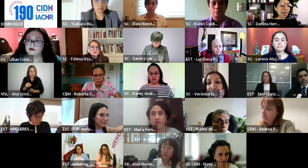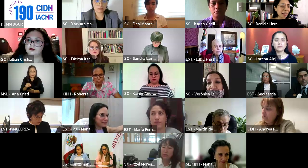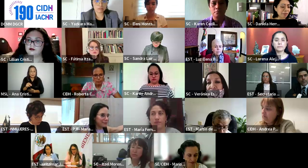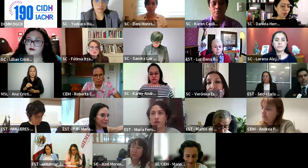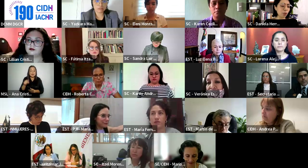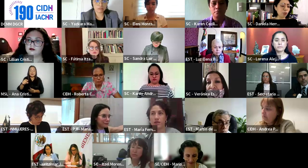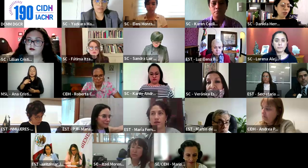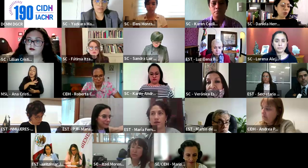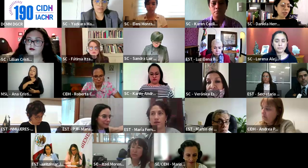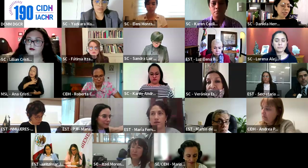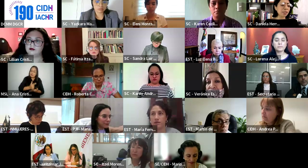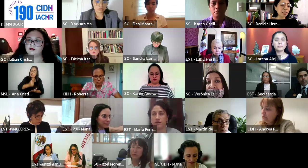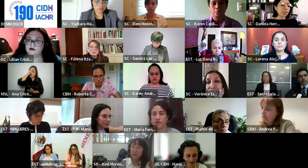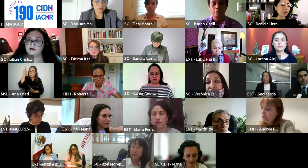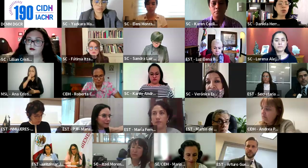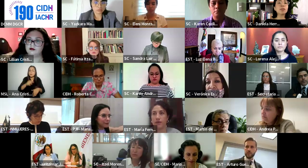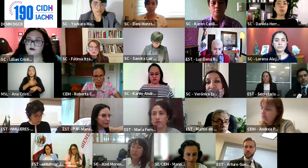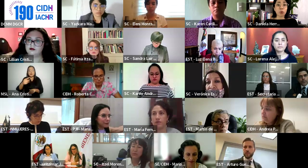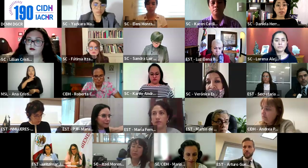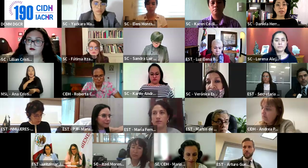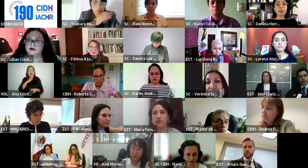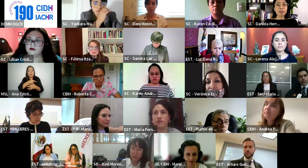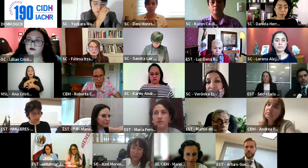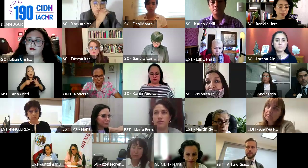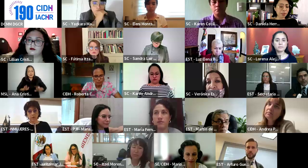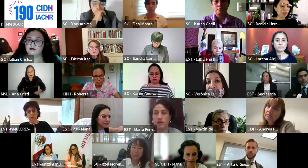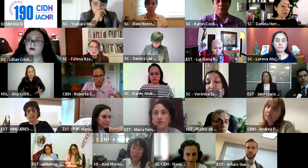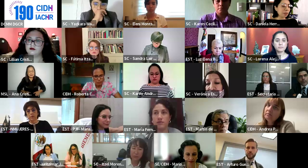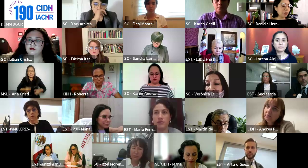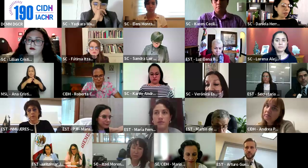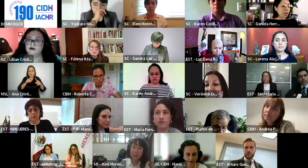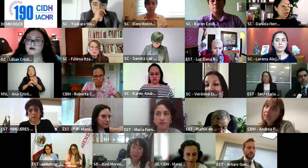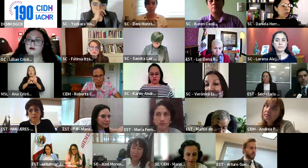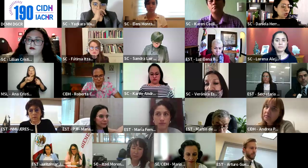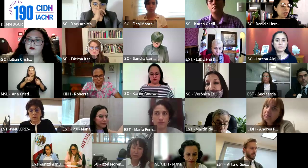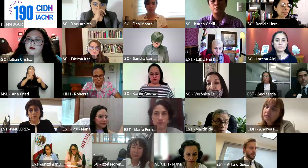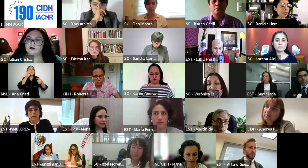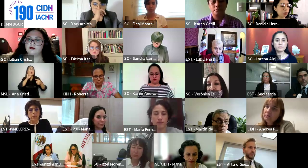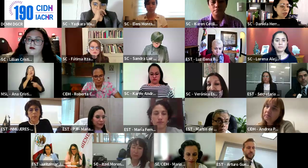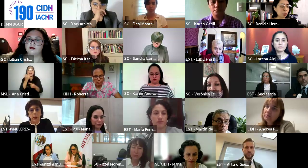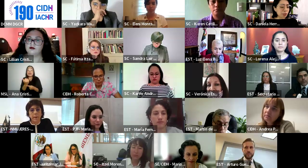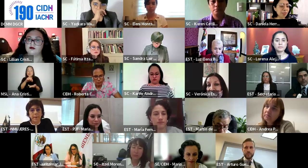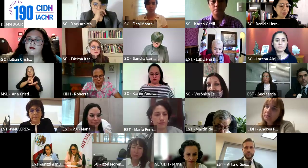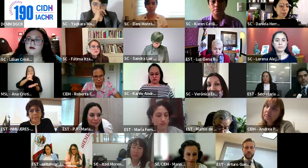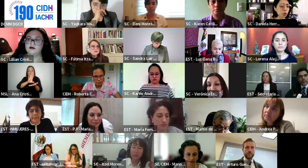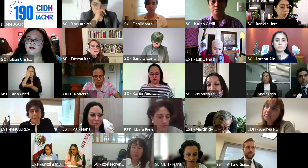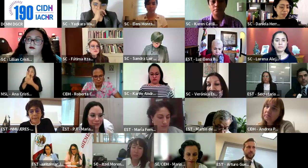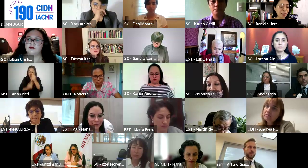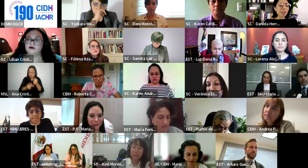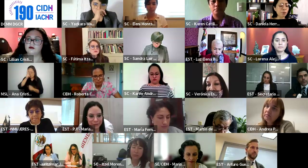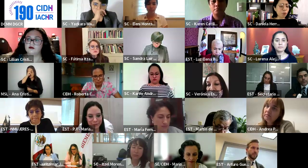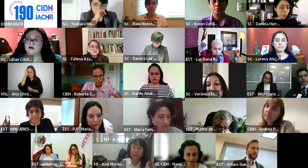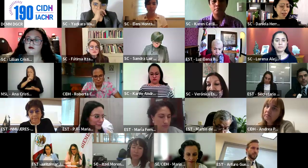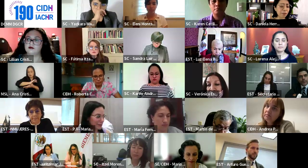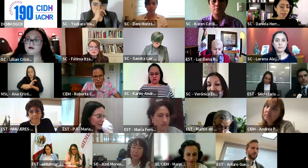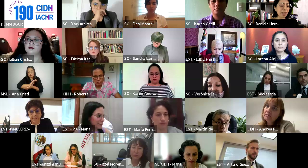violencia se agrava cuando se cruzan las intersecciones mujer y discapacidad. Nosotras estamos expuestas en mayor medida y